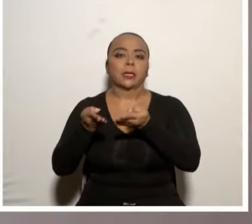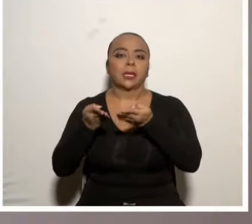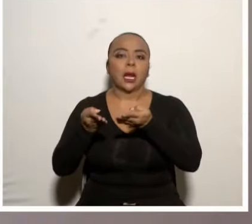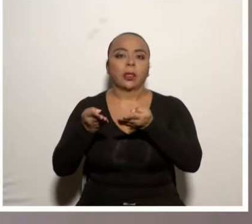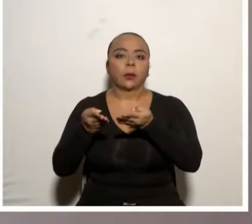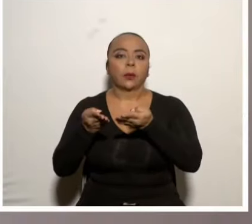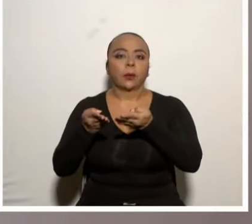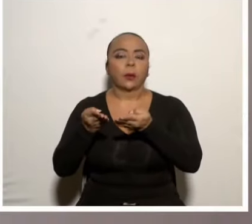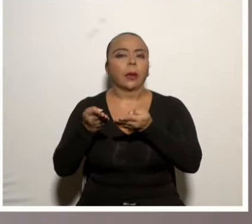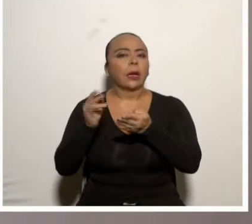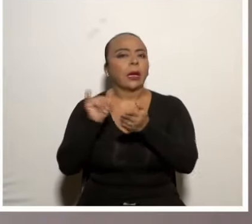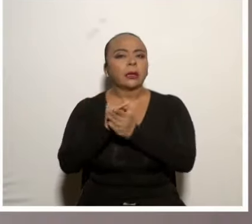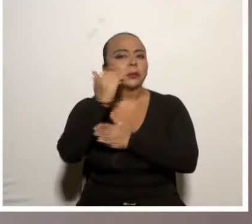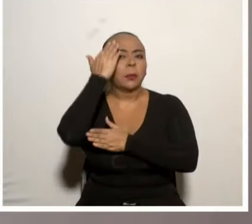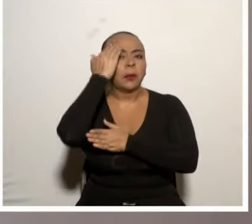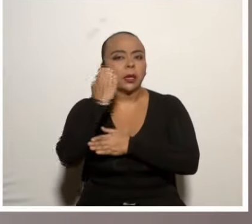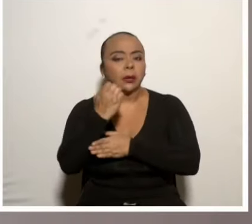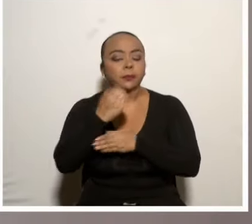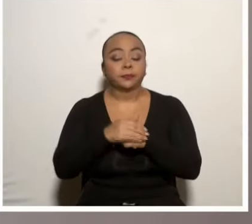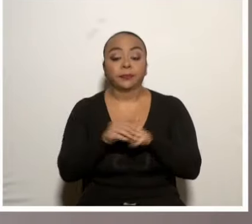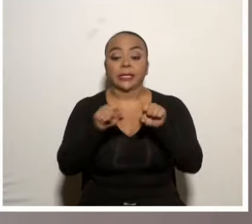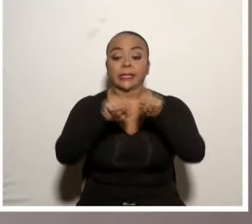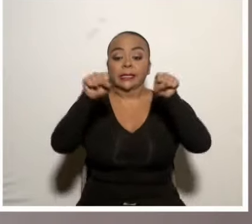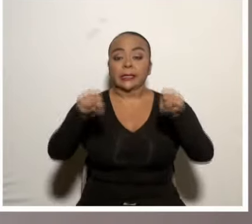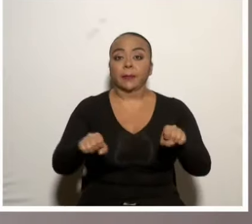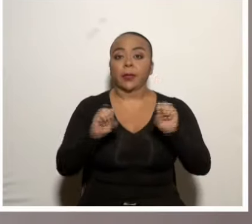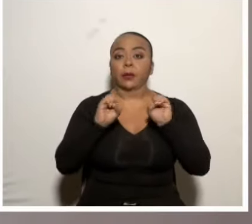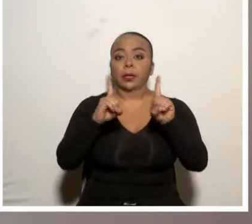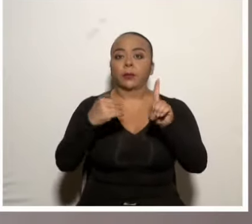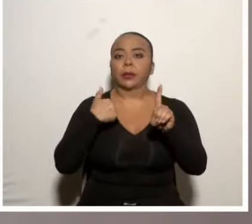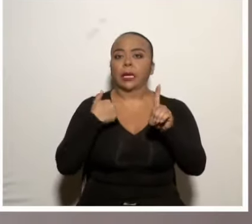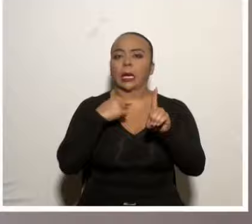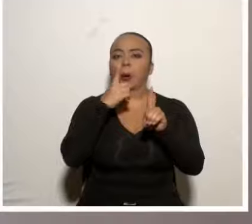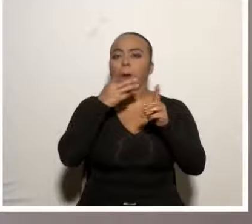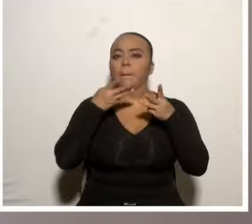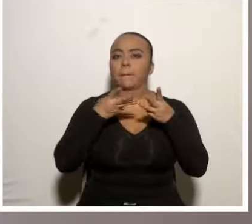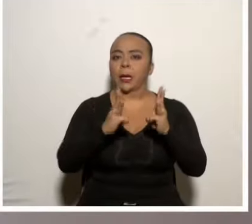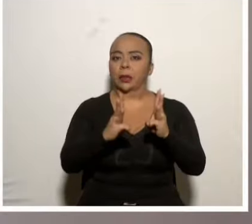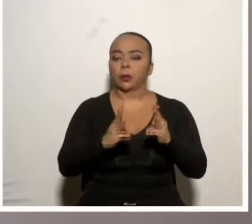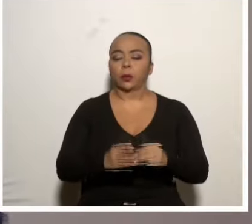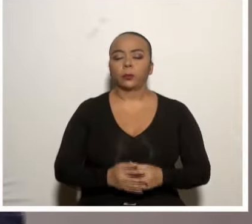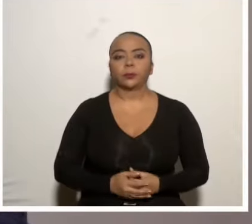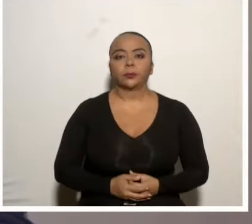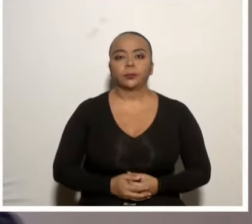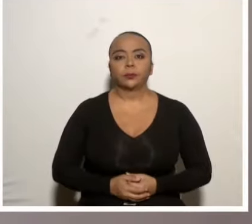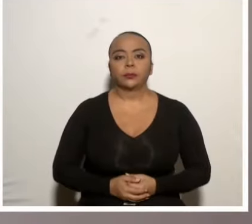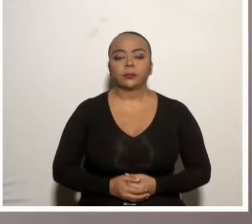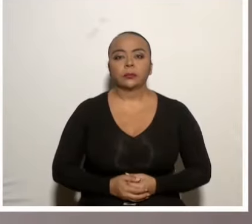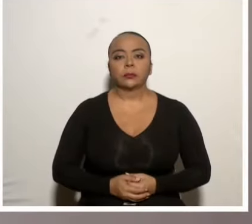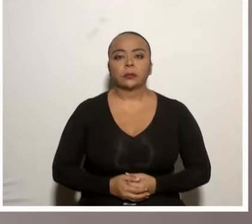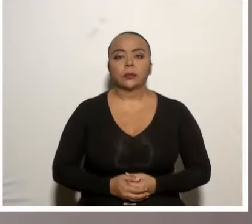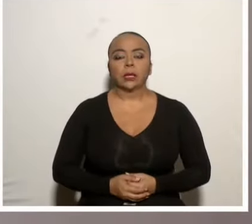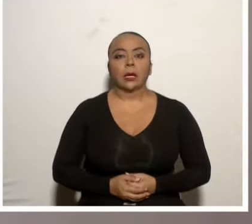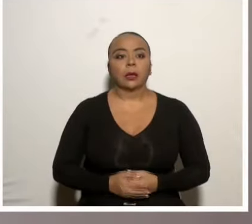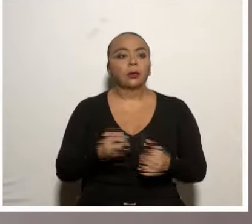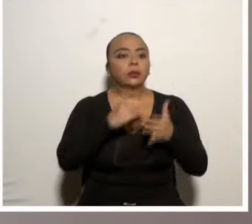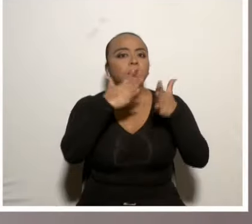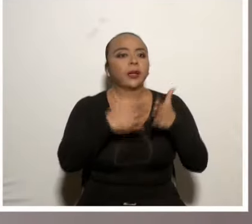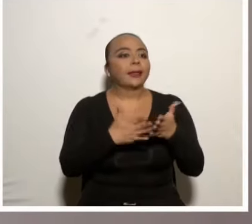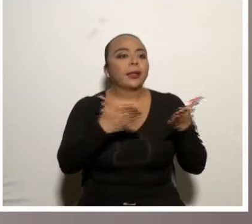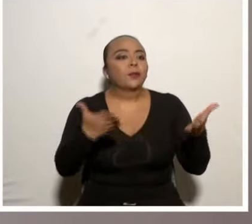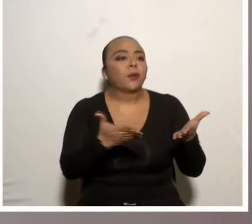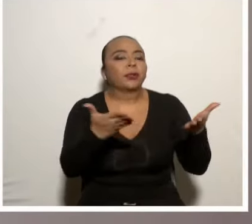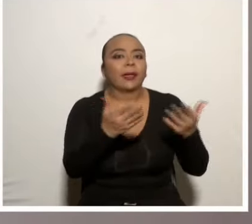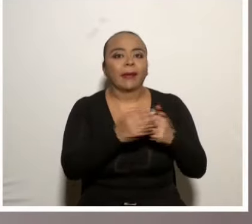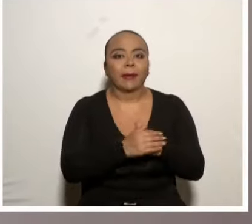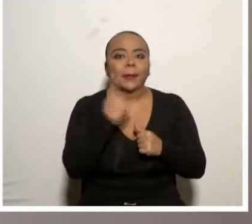eso se debe a que el sistema educativo tiene un método que ahuyenta a los estudiantes, que los